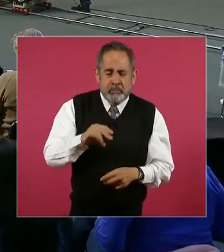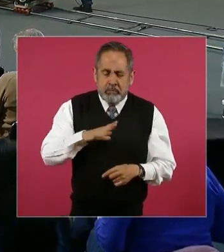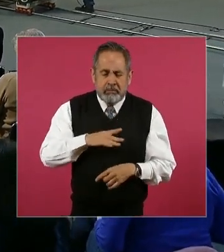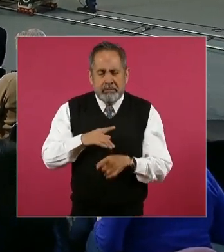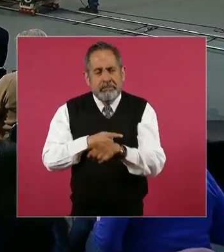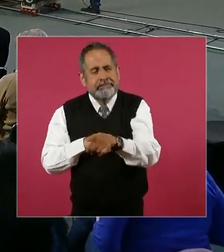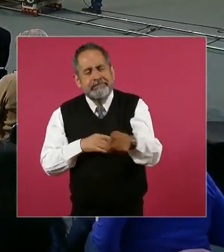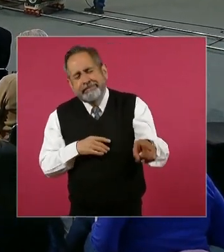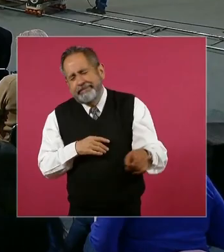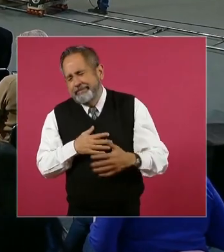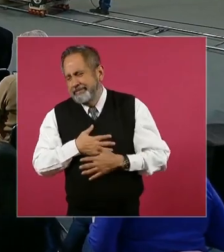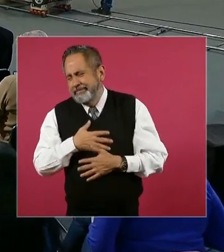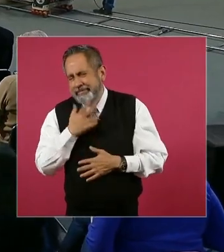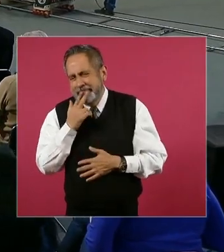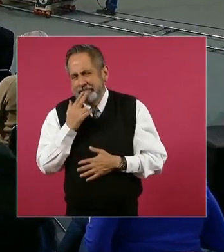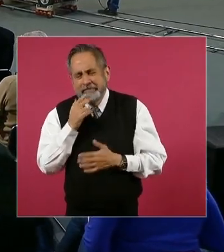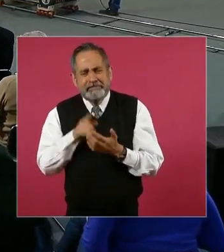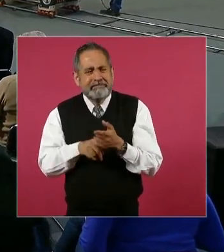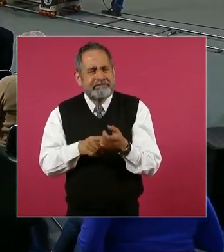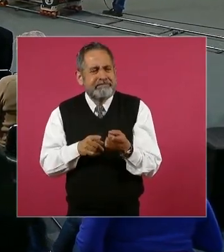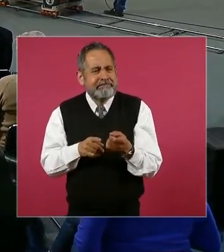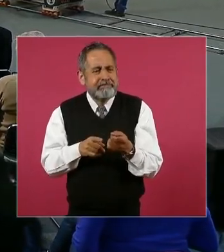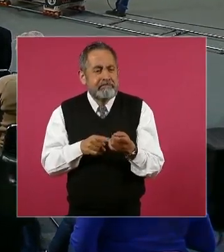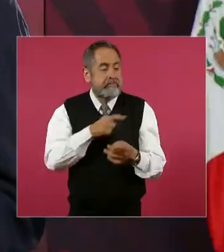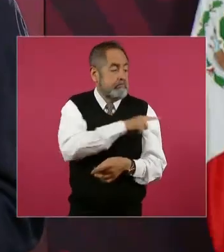mala gente que está